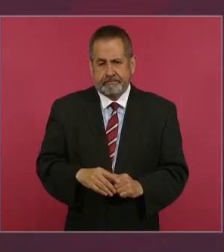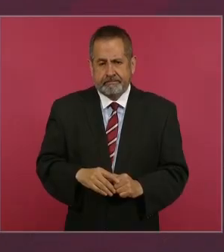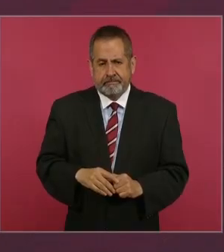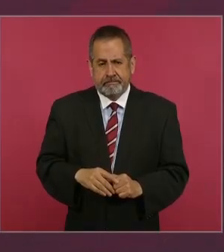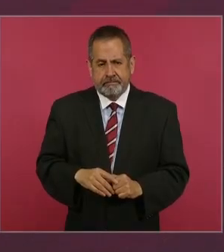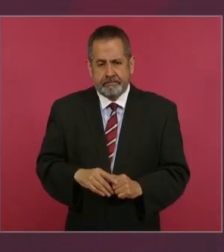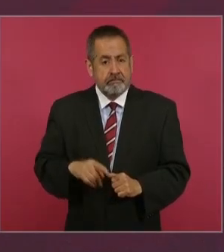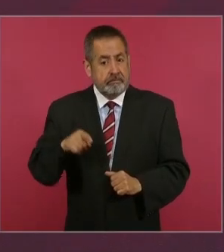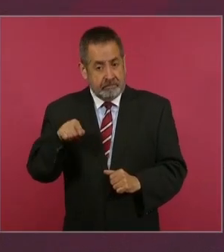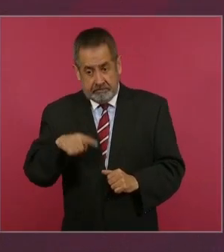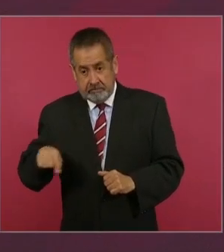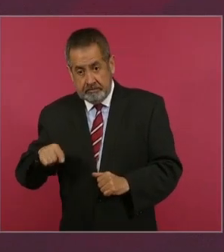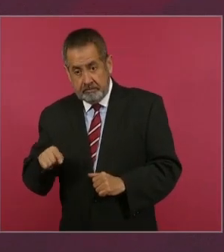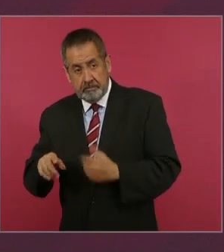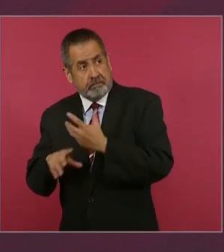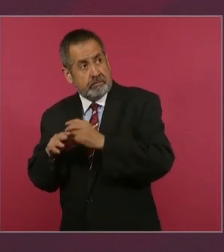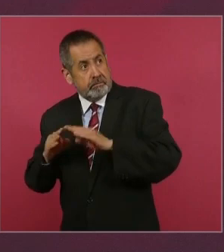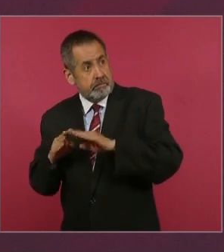están